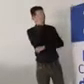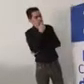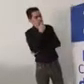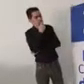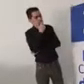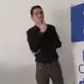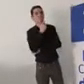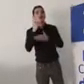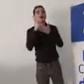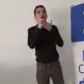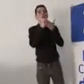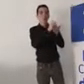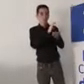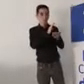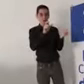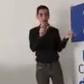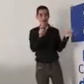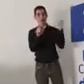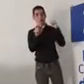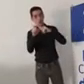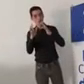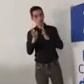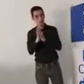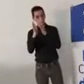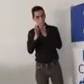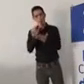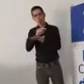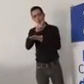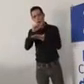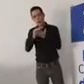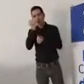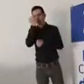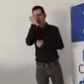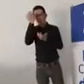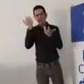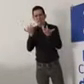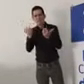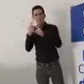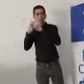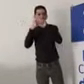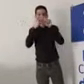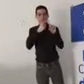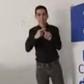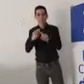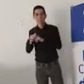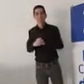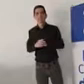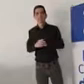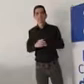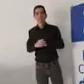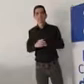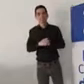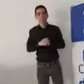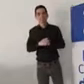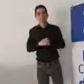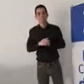o de construcción colectiva. Y en este caso Colombia tiene unas disparidades enormes producto de brechas de inequidad históricas que para